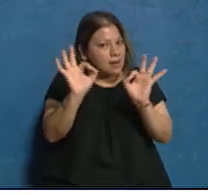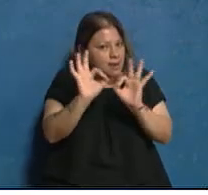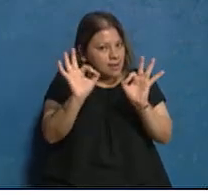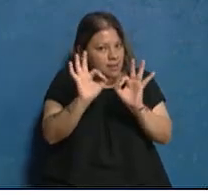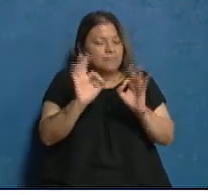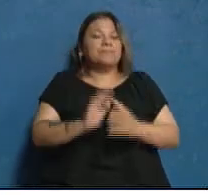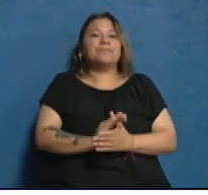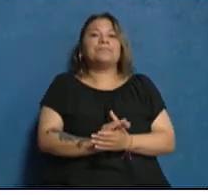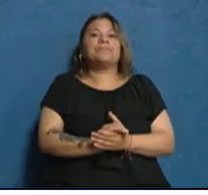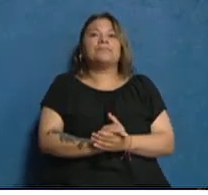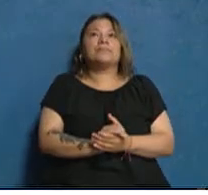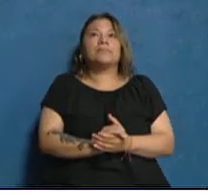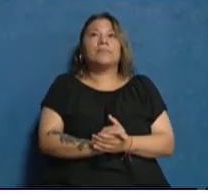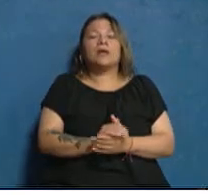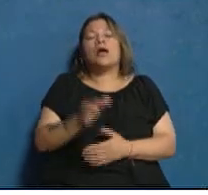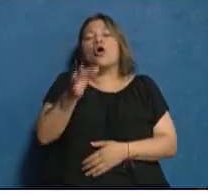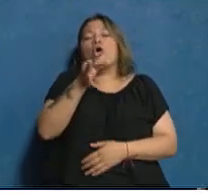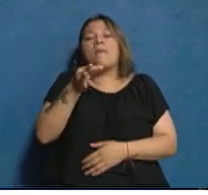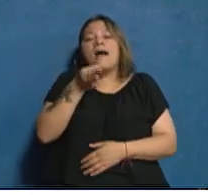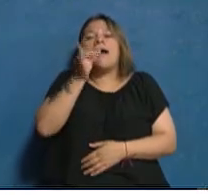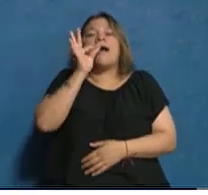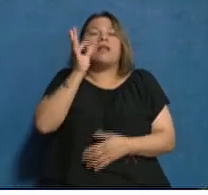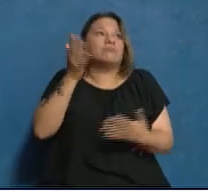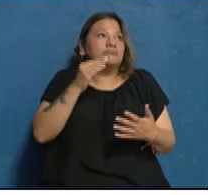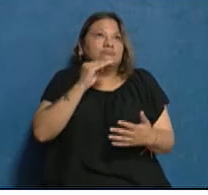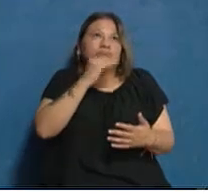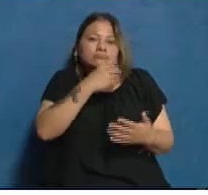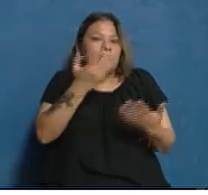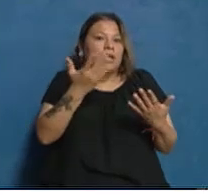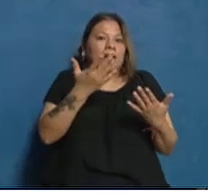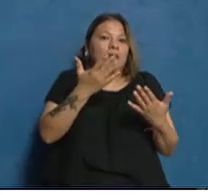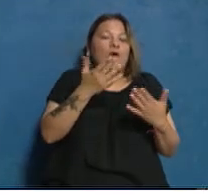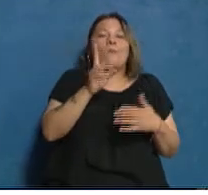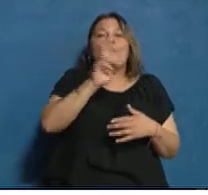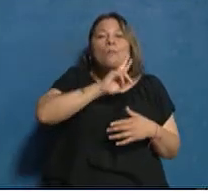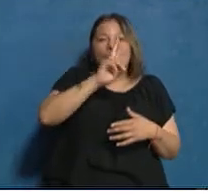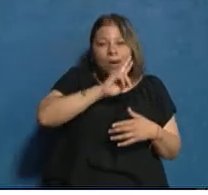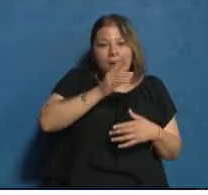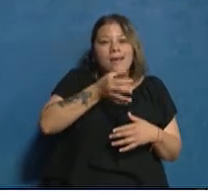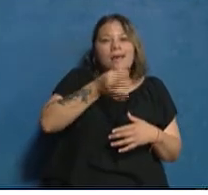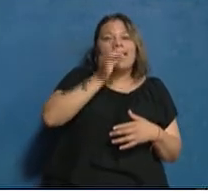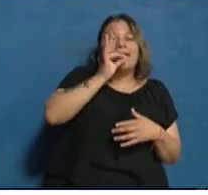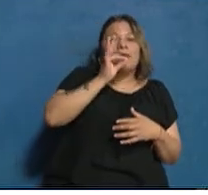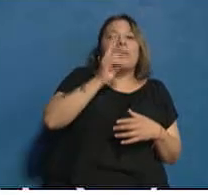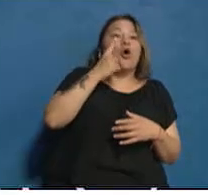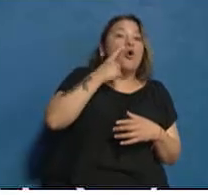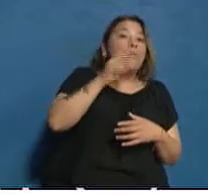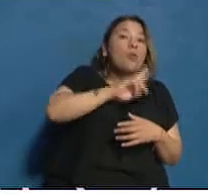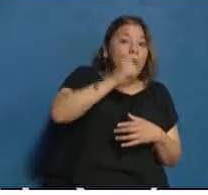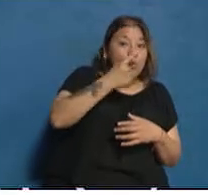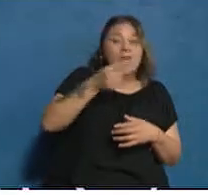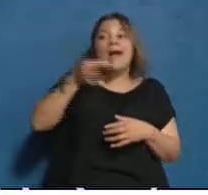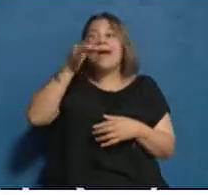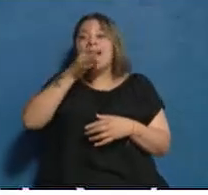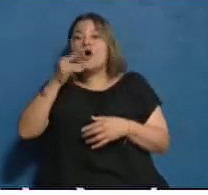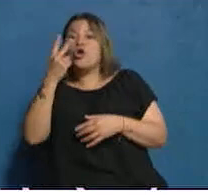No puede, o sea, tener esa alcohol, copa de alcohol que supuestamente podemos consumir las mujeres y las dos copas que pueden consumir los hombres de